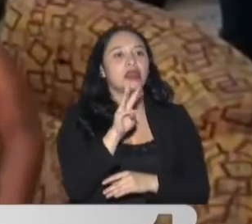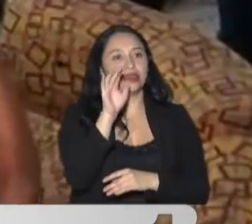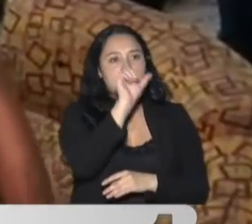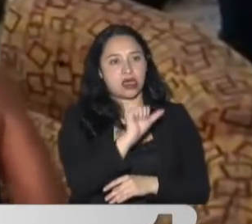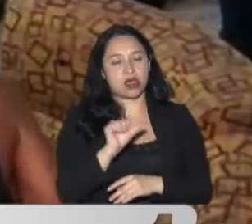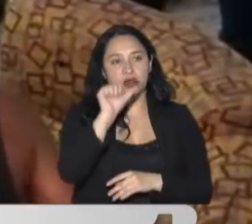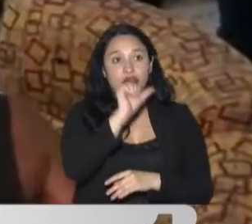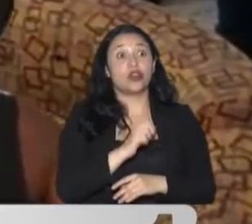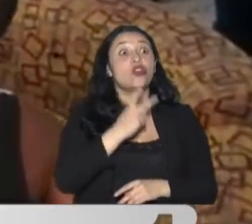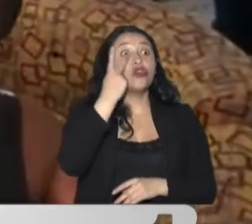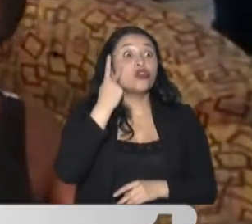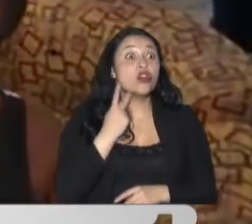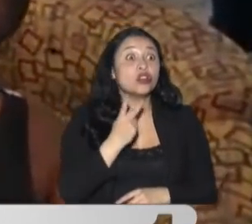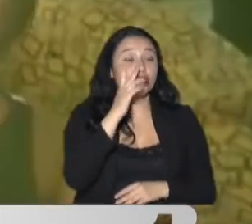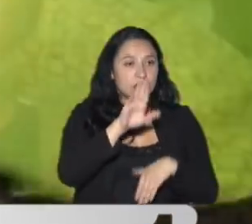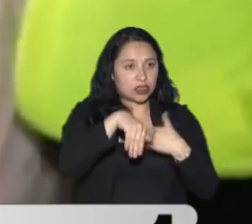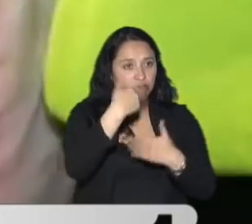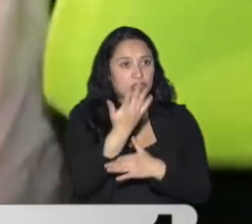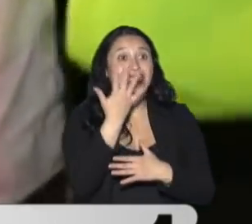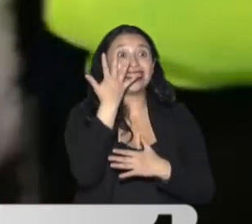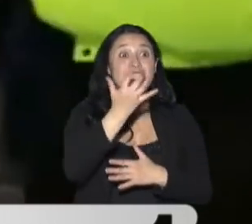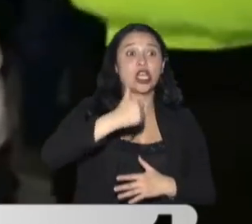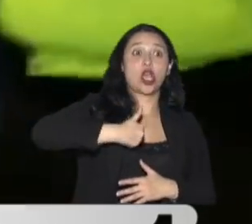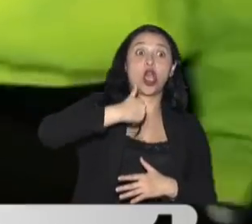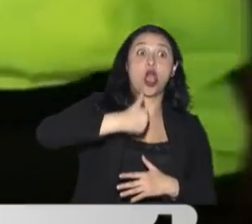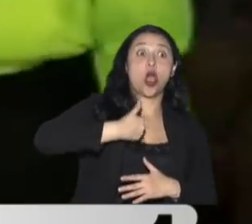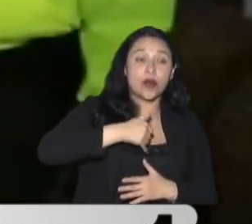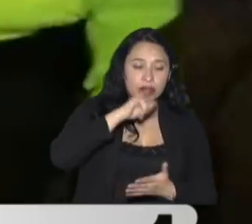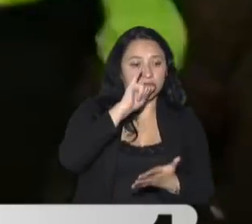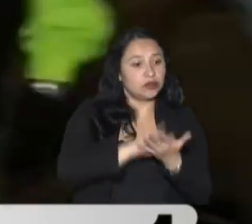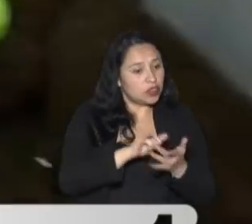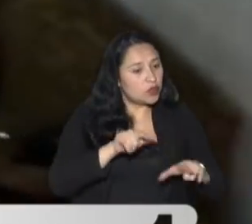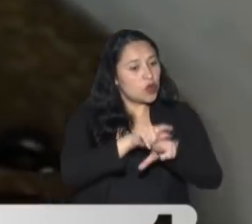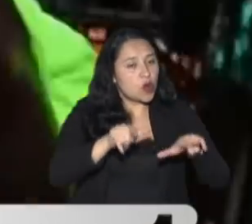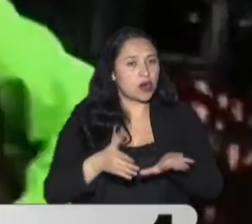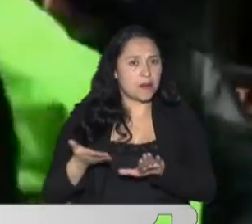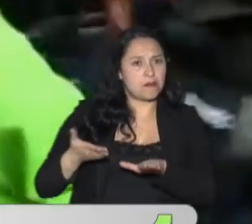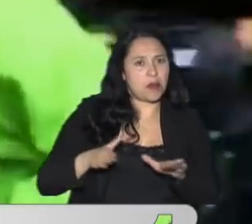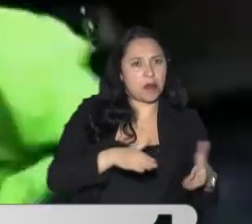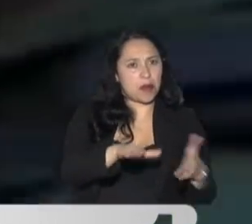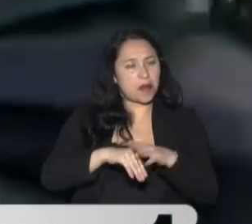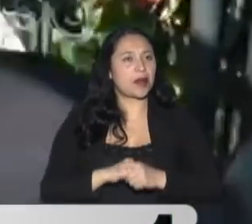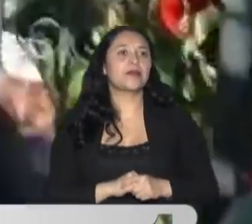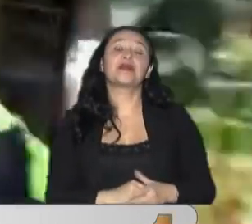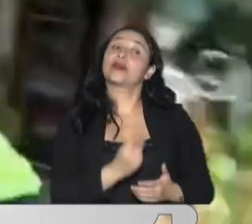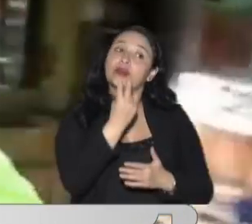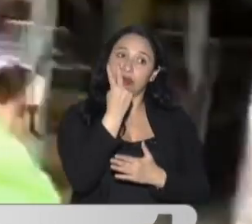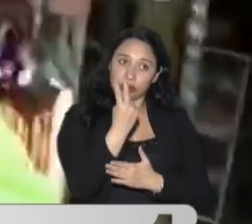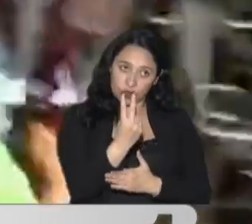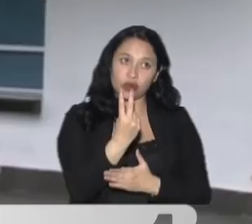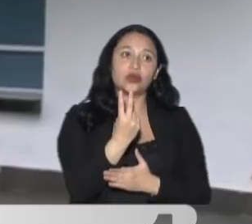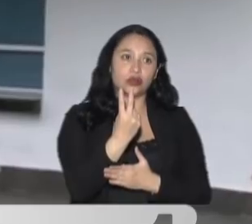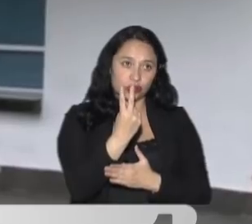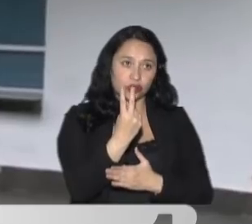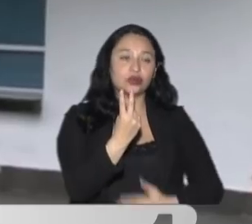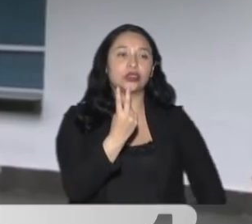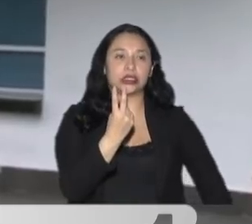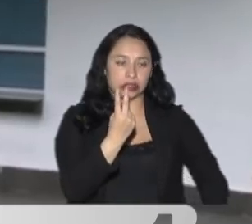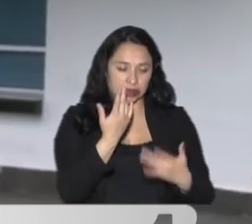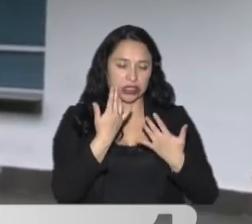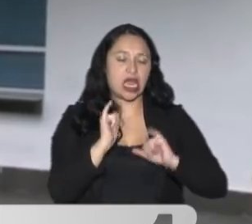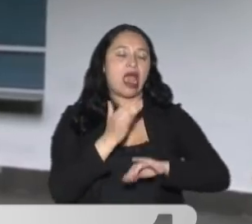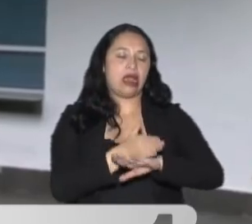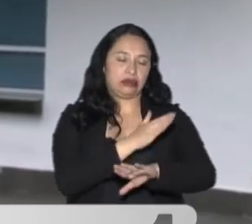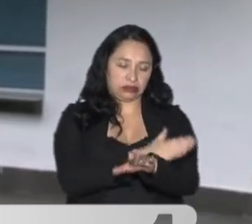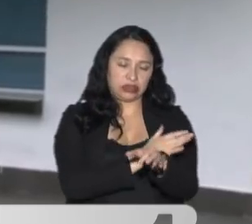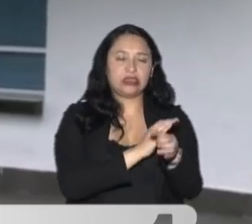2 días después de la masacre de 5 jóvenes en el mismo sector. De los 2 capturados, uno de estos ha enfrentado la justicia por